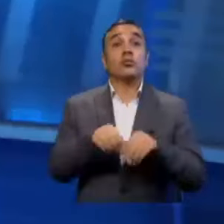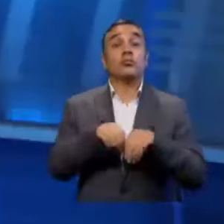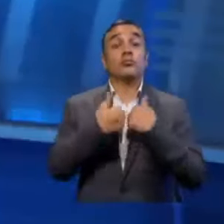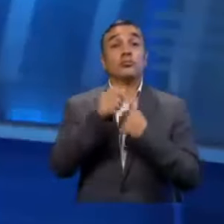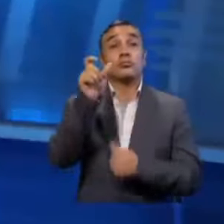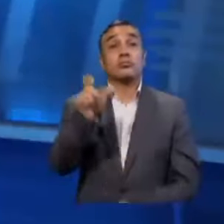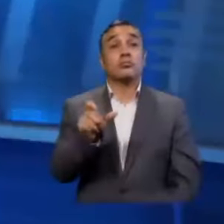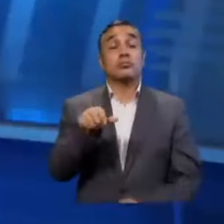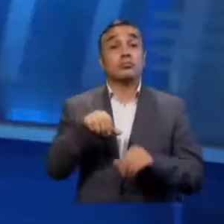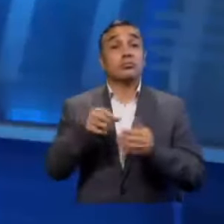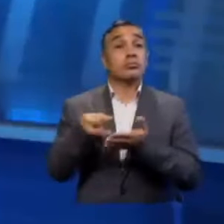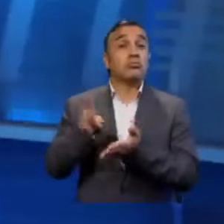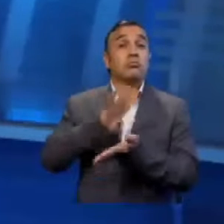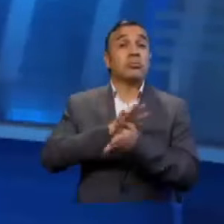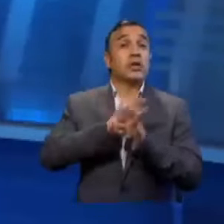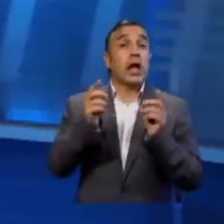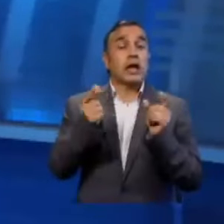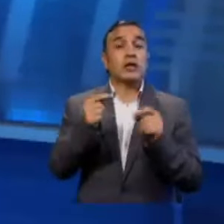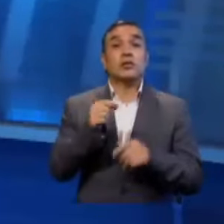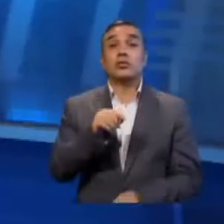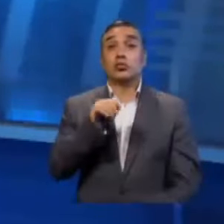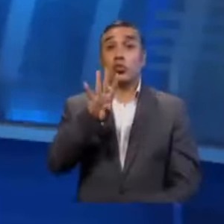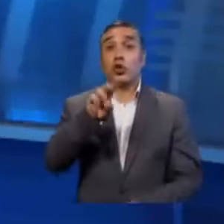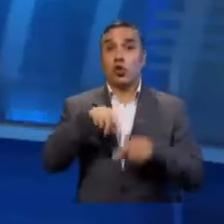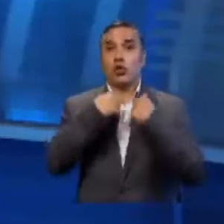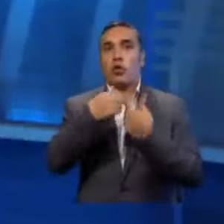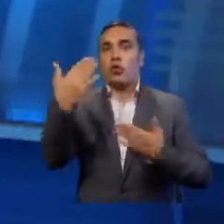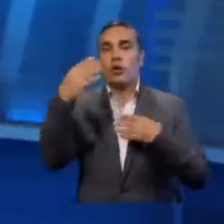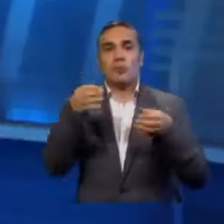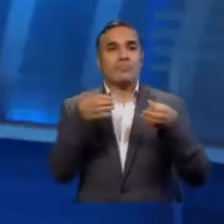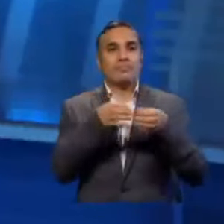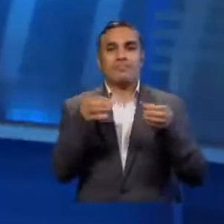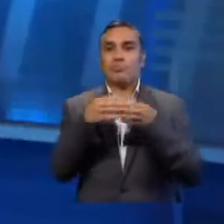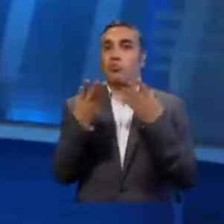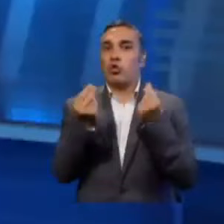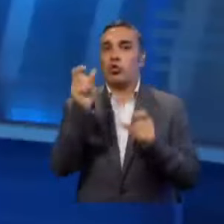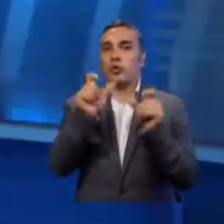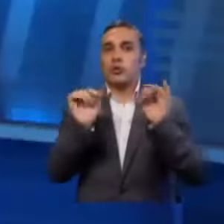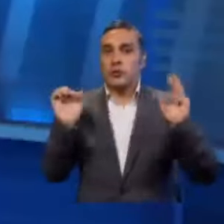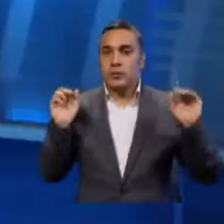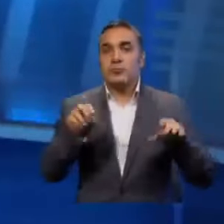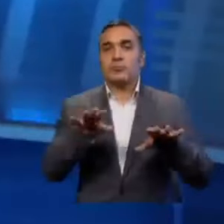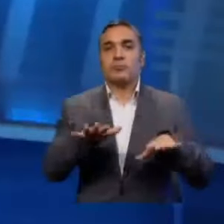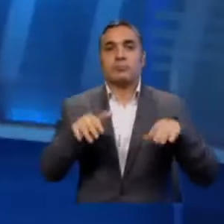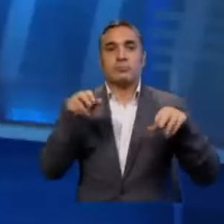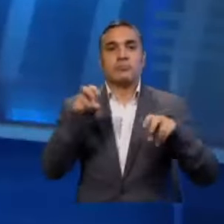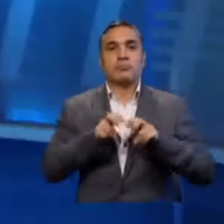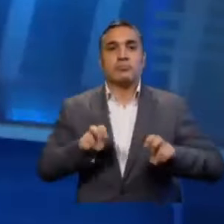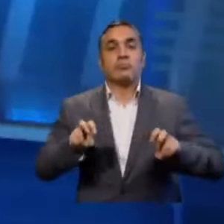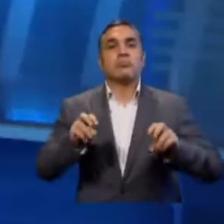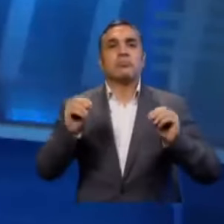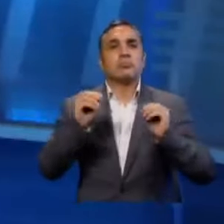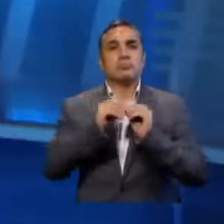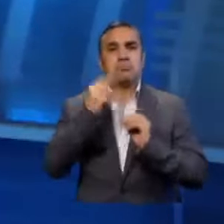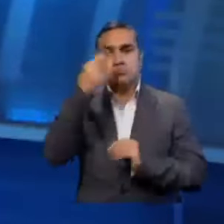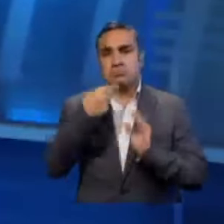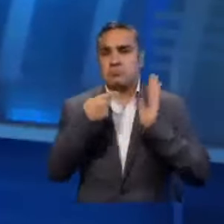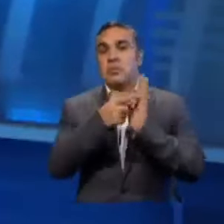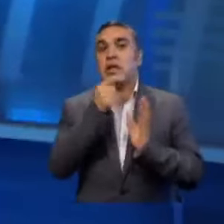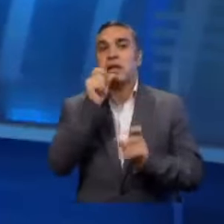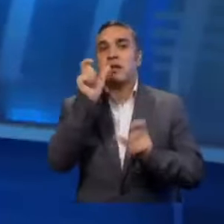ya está conformada. Al menos 4 fuerzas políticas agrupan el mayor número de curules. Karen Haro nos muestra los rostros de